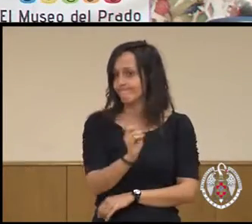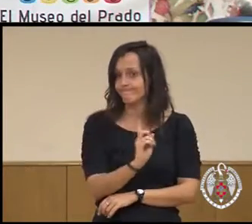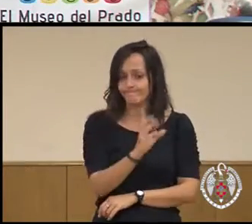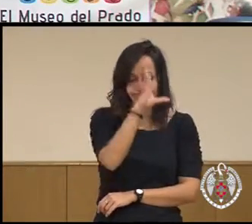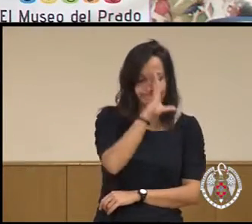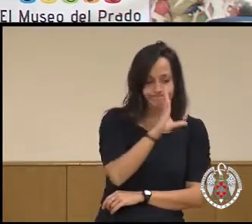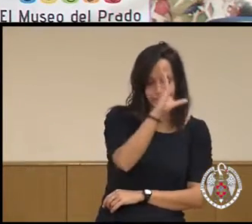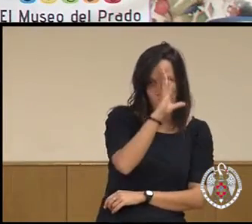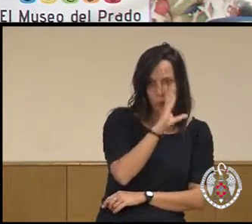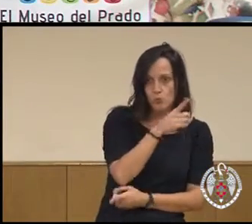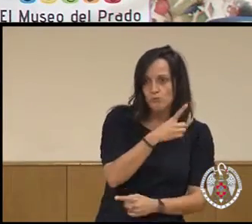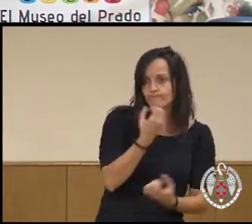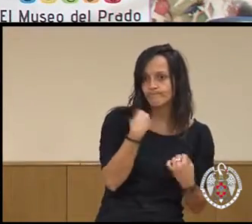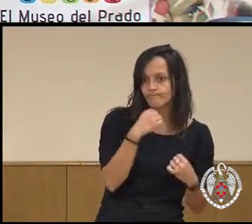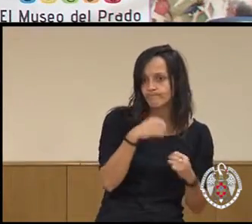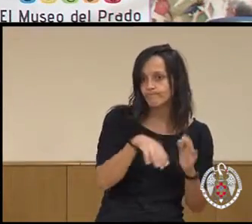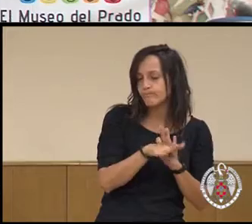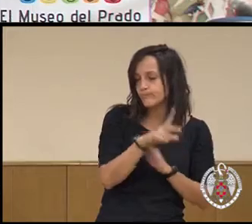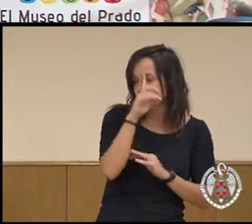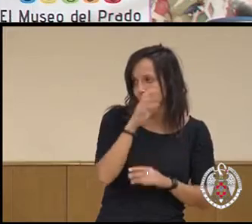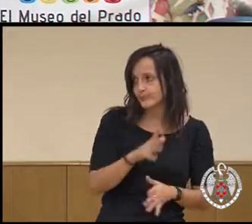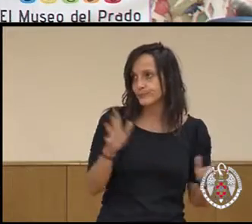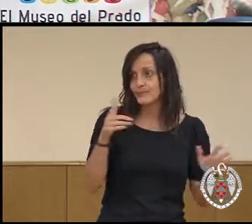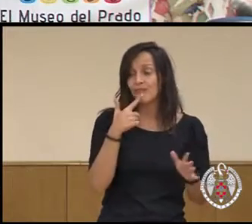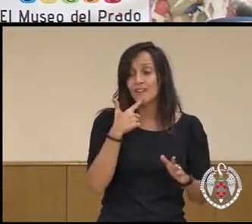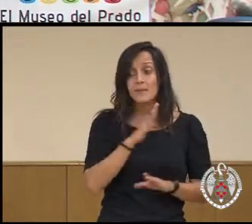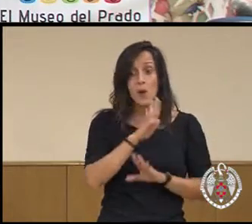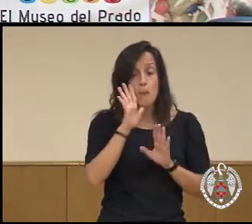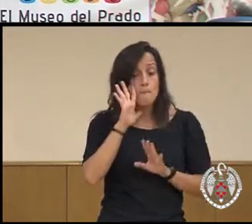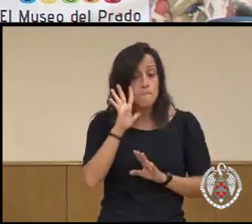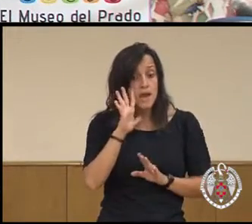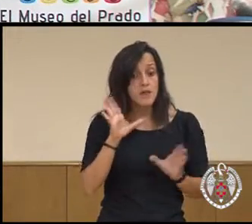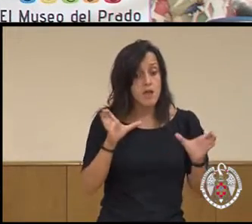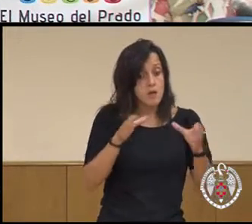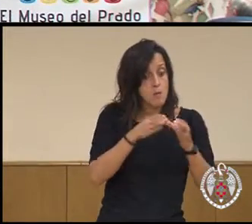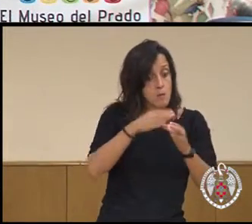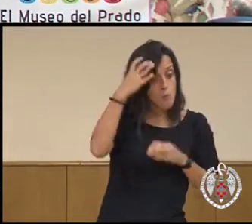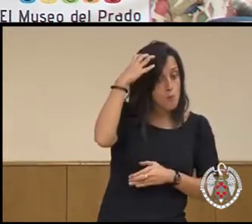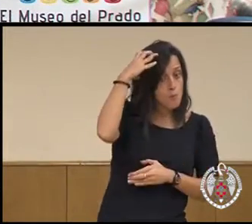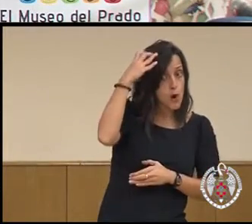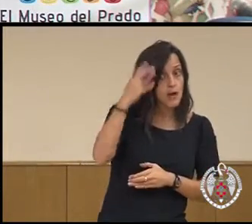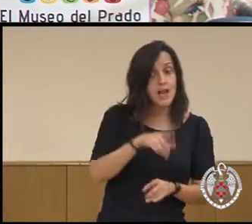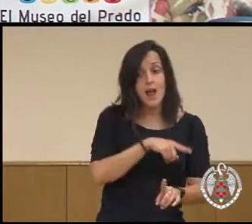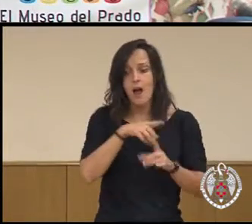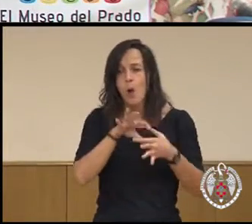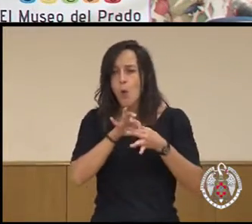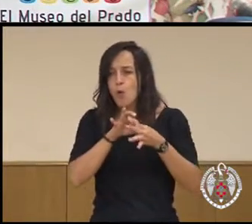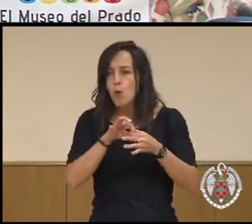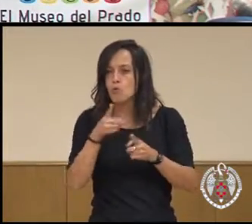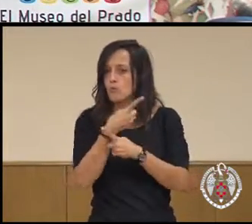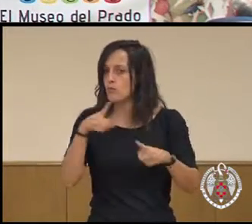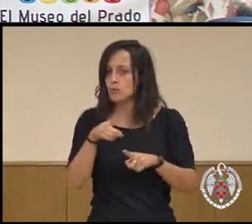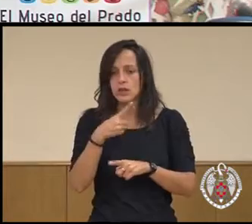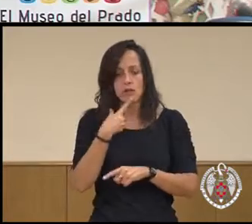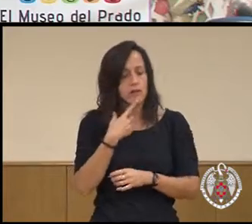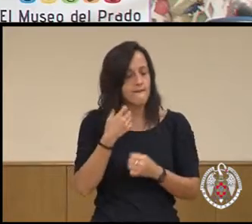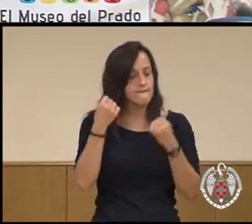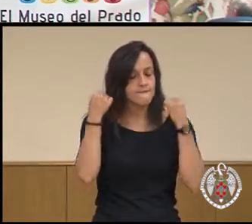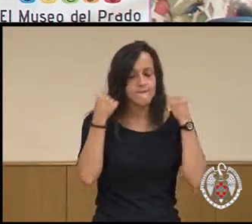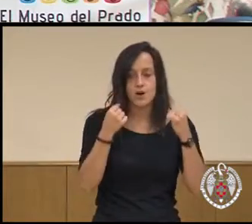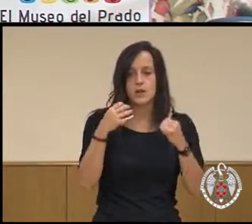la relación entre la monarquía y la música fue tan fuerte en ningún estado ni en ninguna época como en la segunda mitad del siglo XVII, en la segunda mitad del